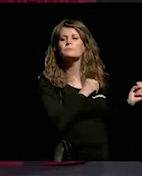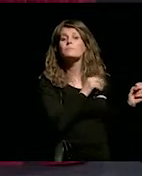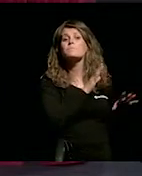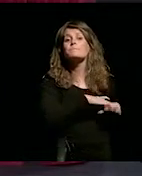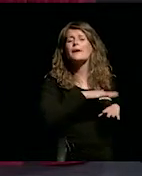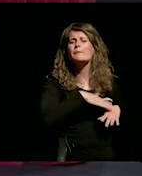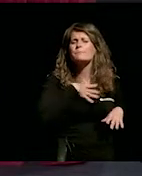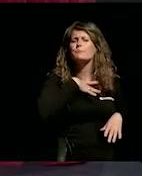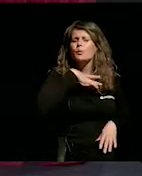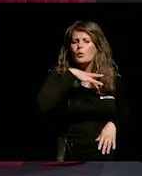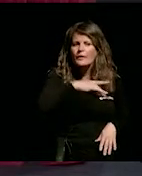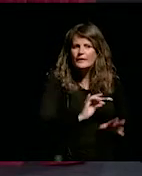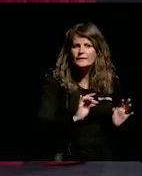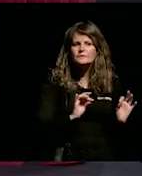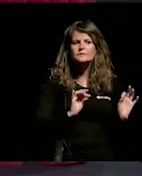para poder